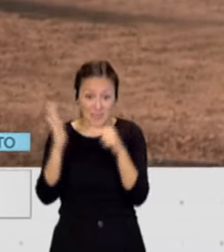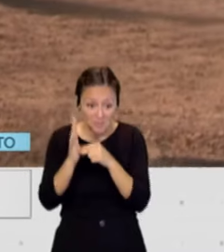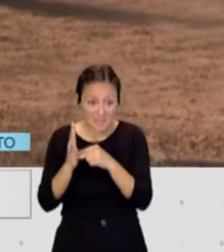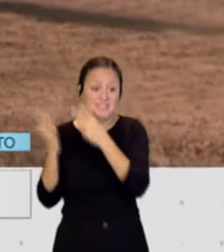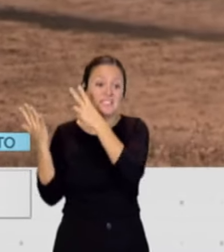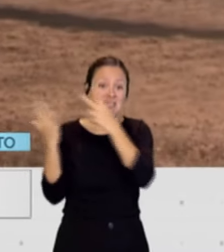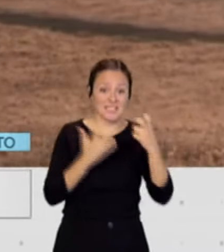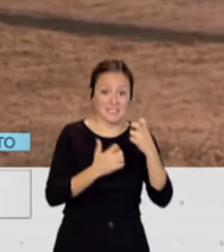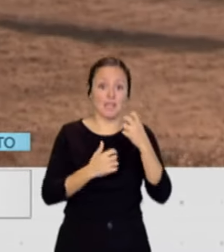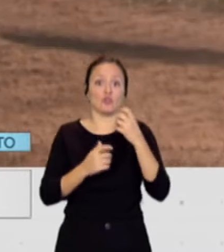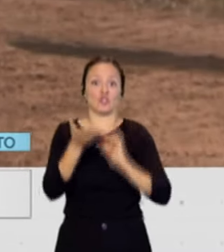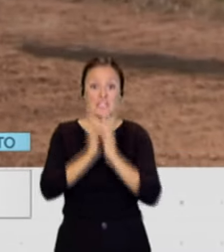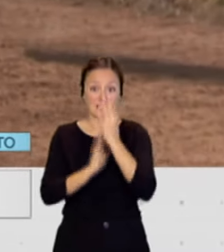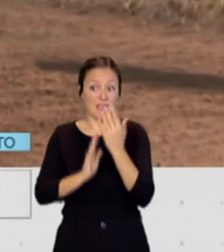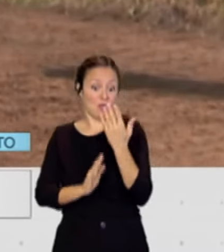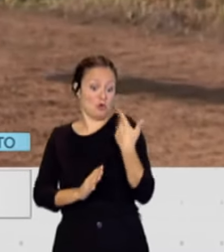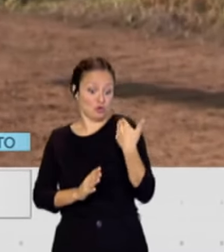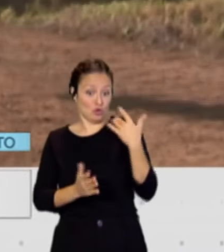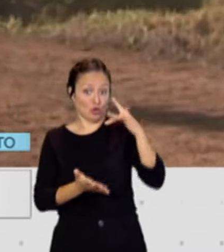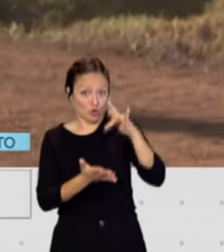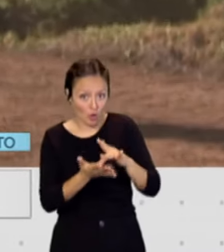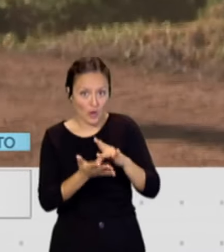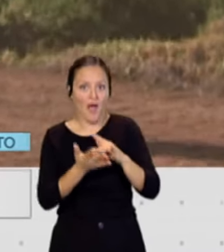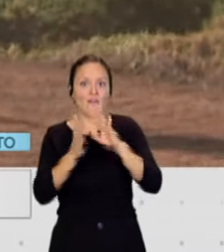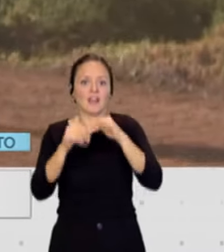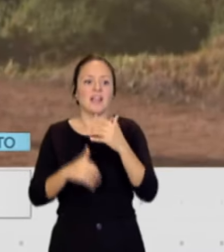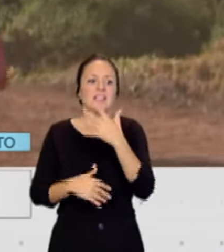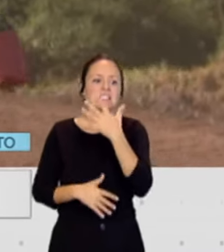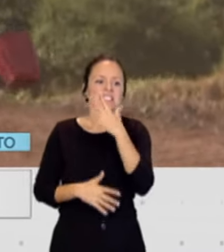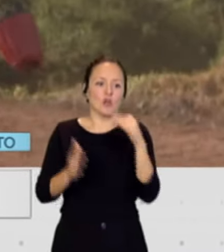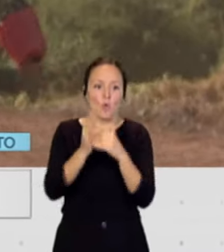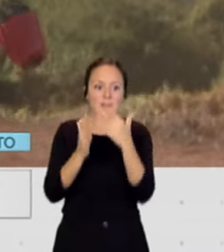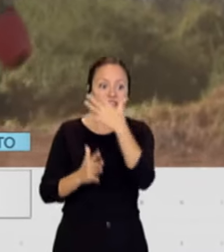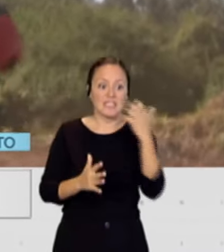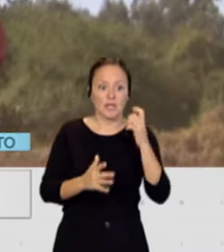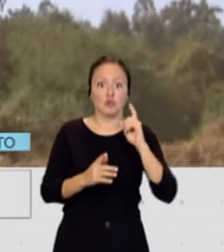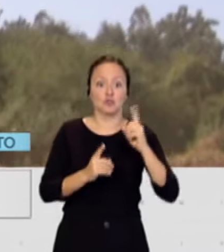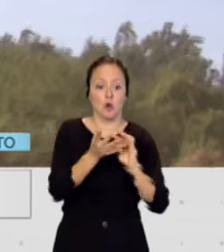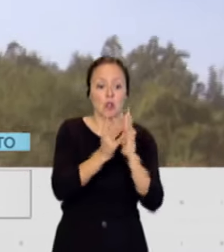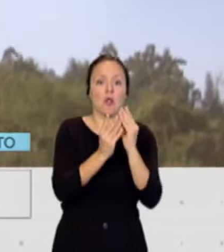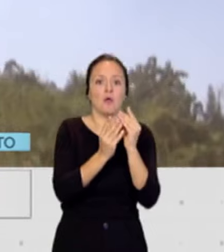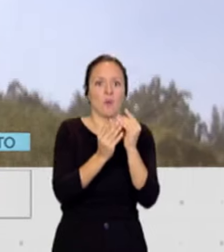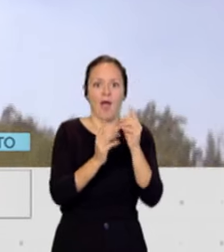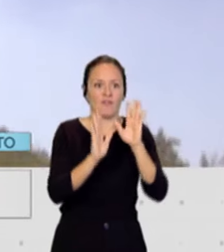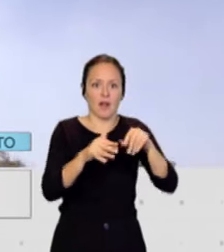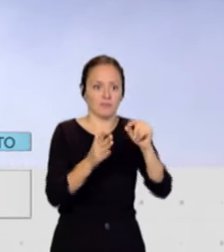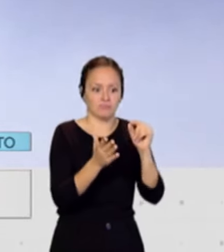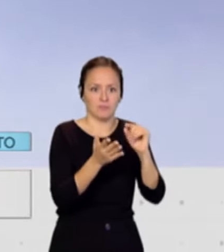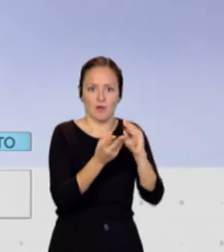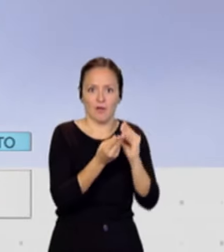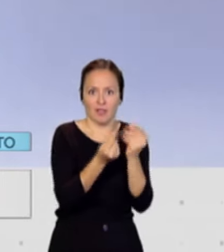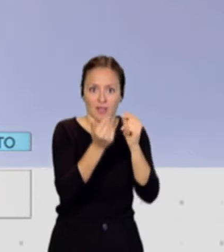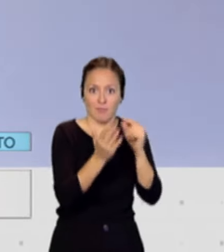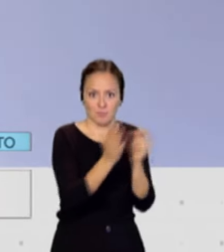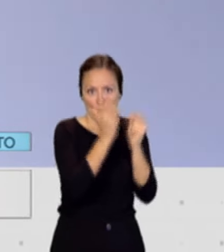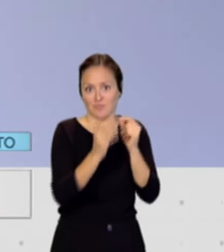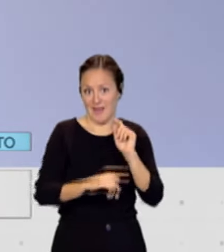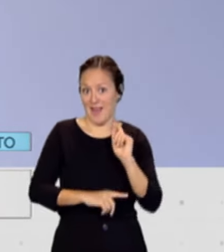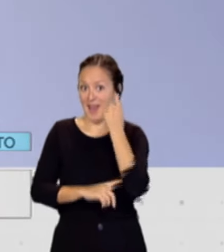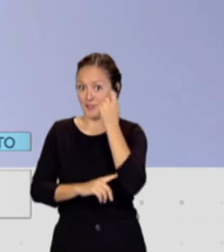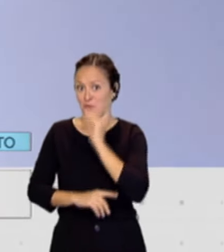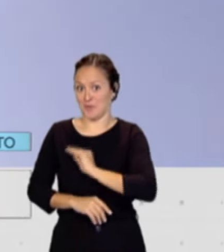5500 no pasarán de conato imagínate un 80% de las actuaciones digamos con éxito Canarias